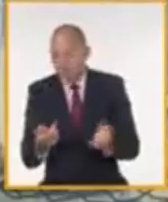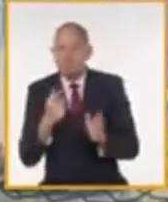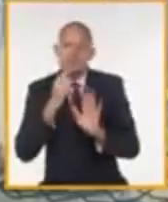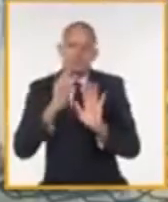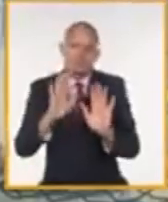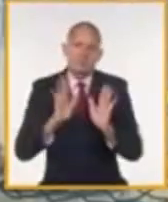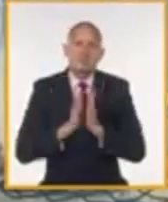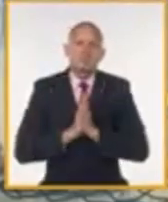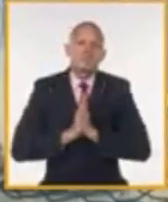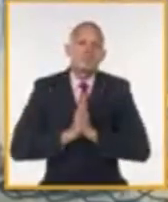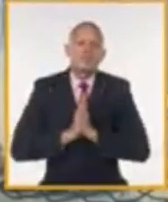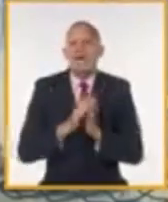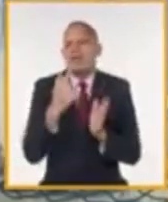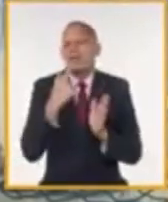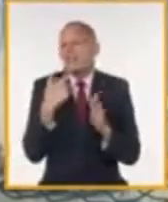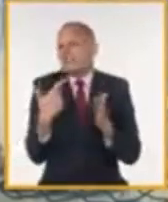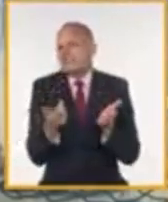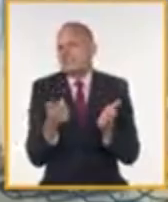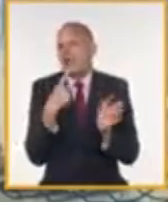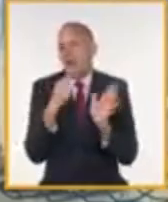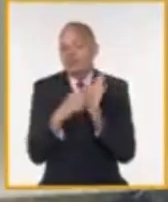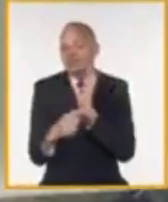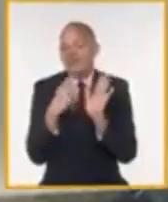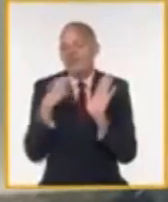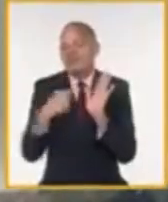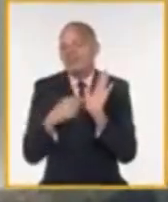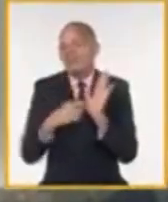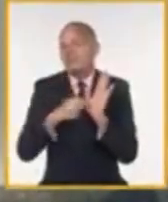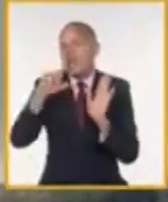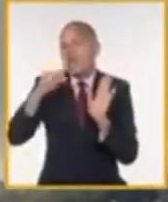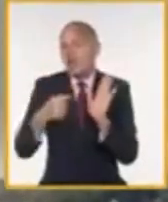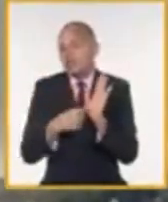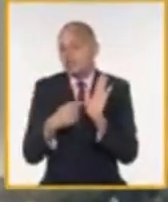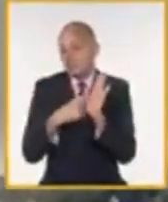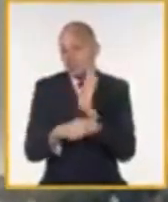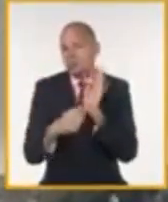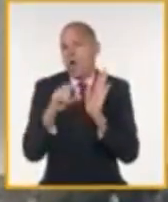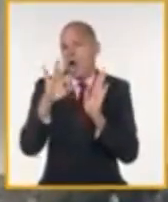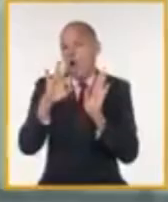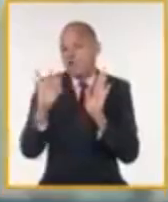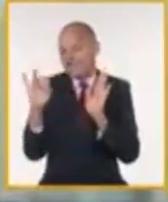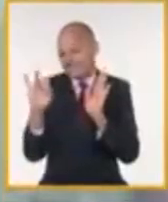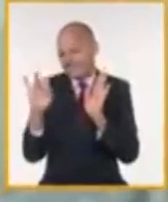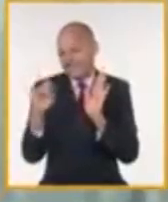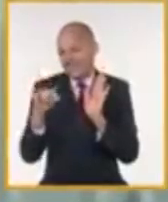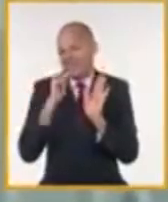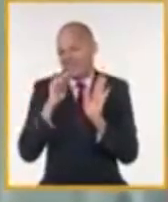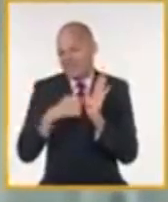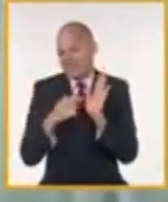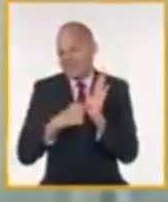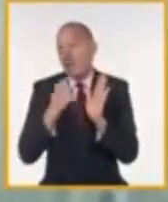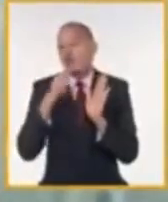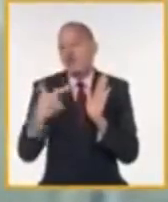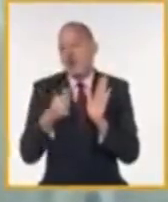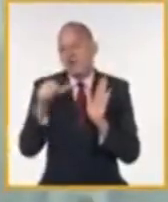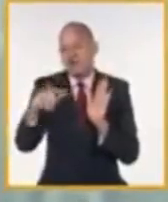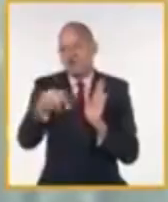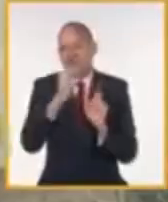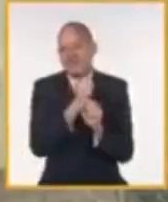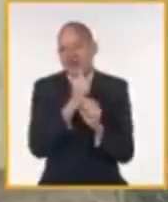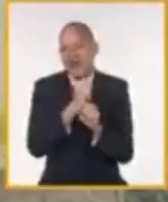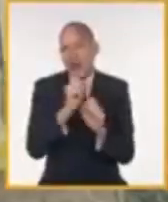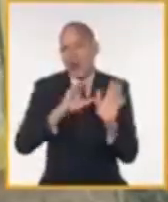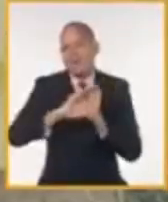da la posibilidad a nosotros formar salario y formar nuestro sistema de pago. Salario que hoy